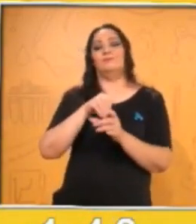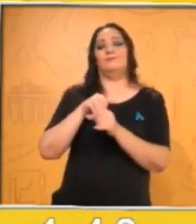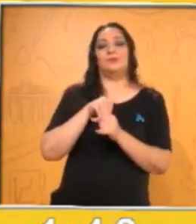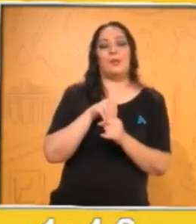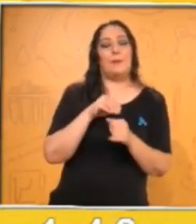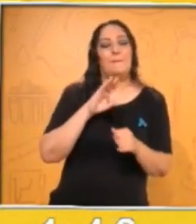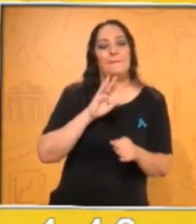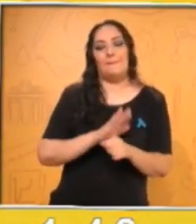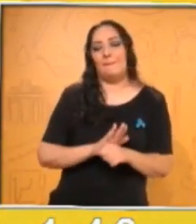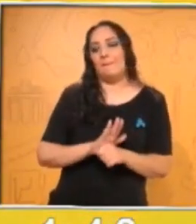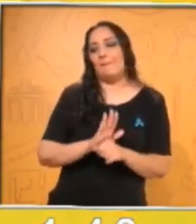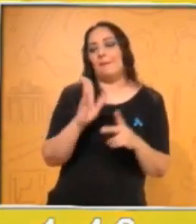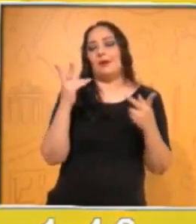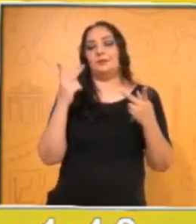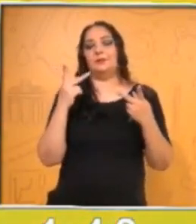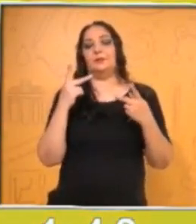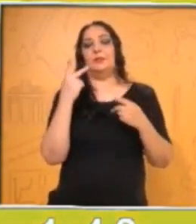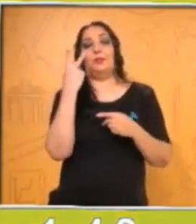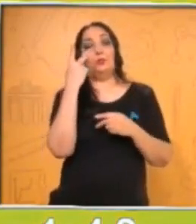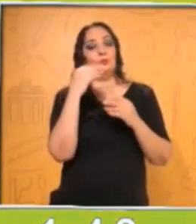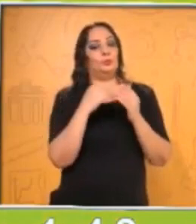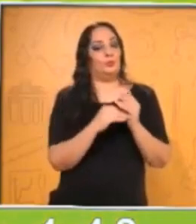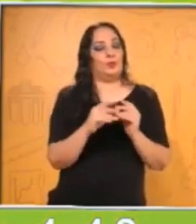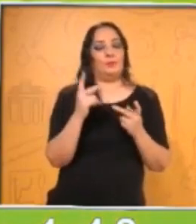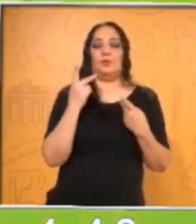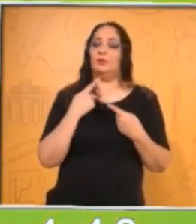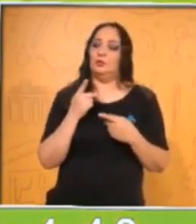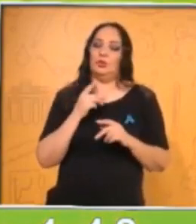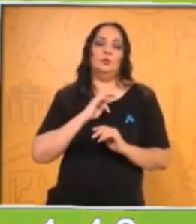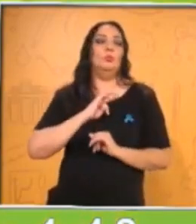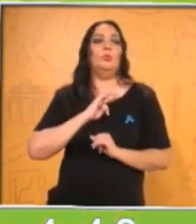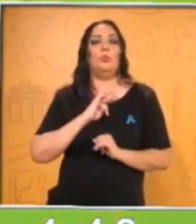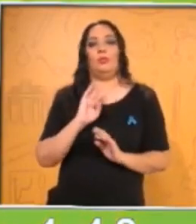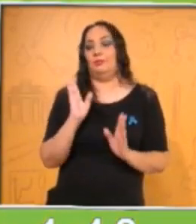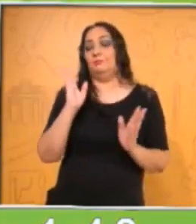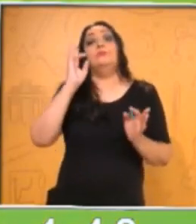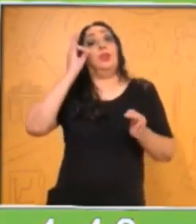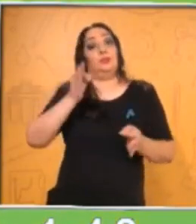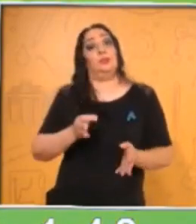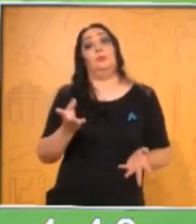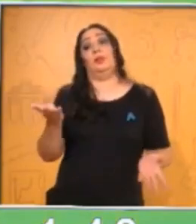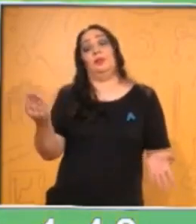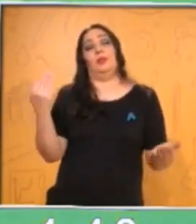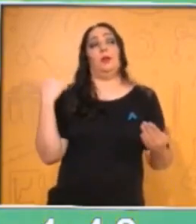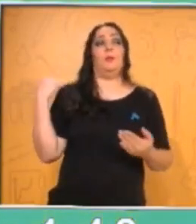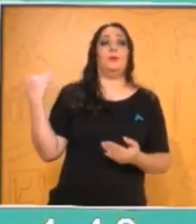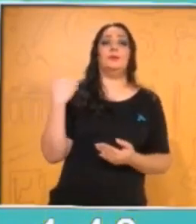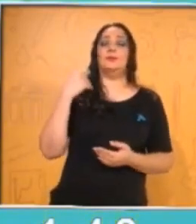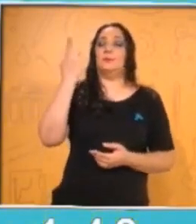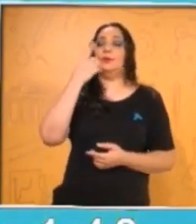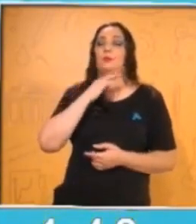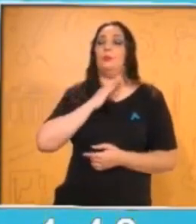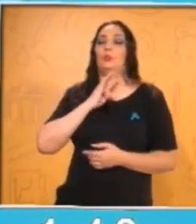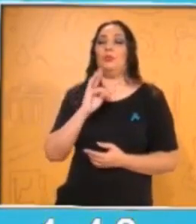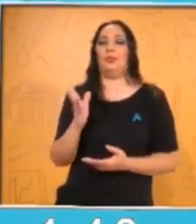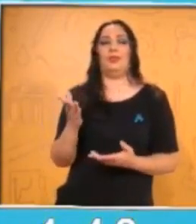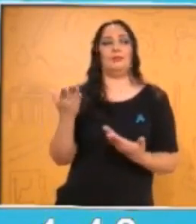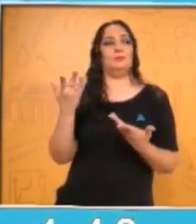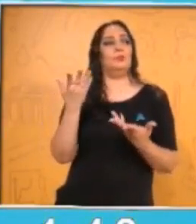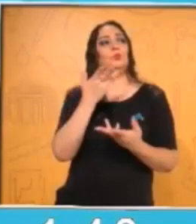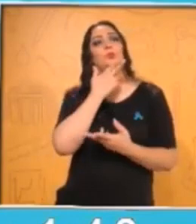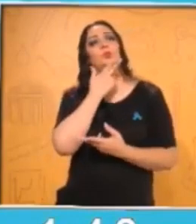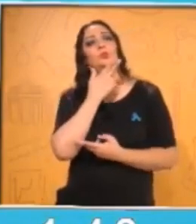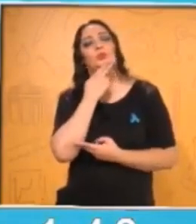cierta manera más de 2,000 personas, pues sería lo ideal para que nos la recomienden y no solo